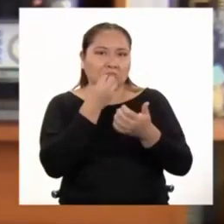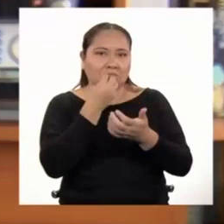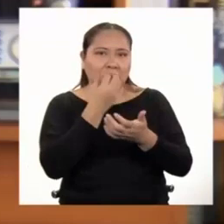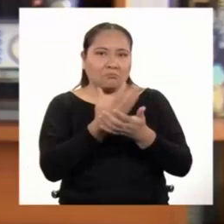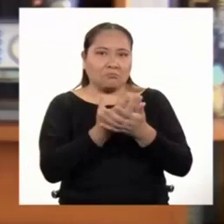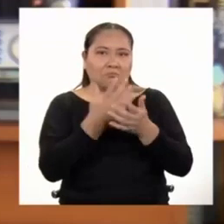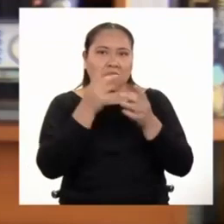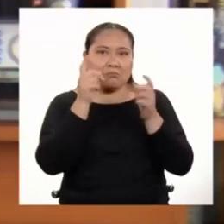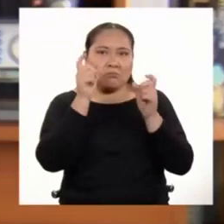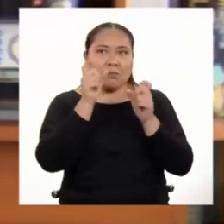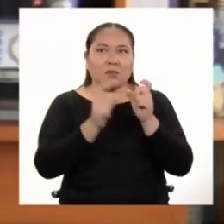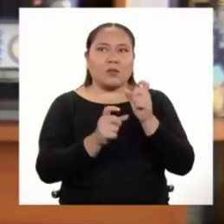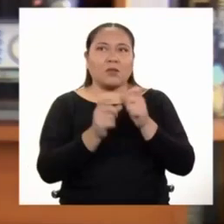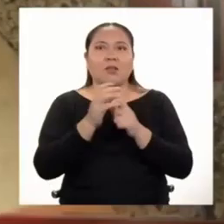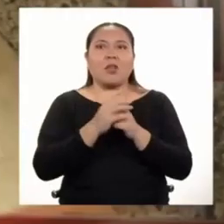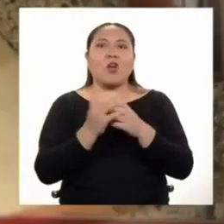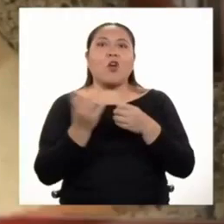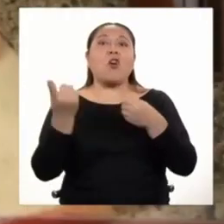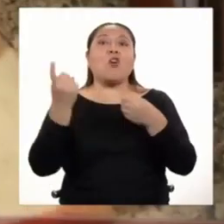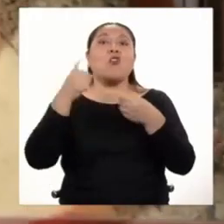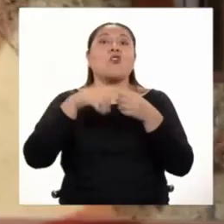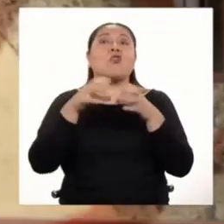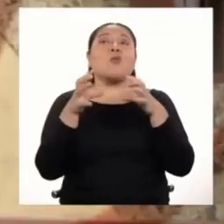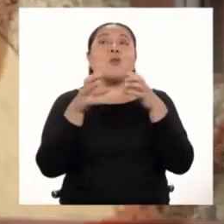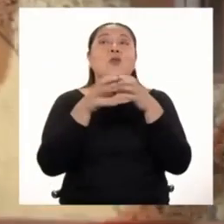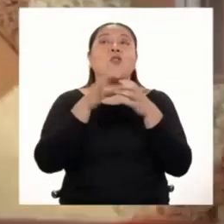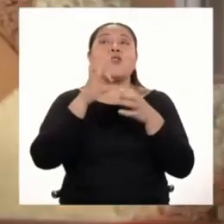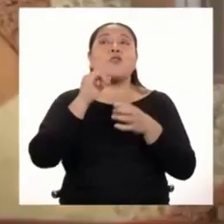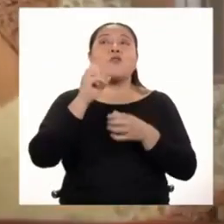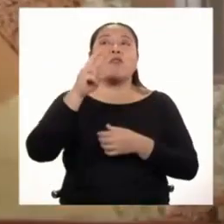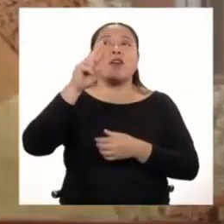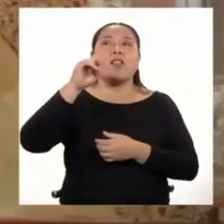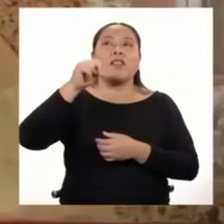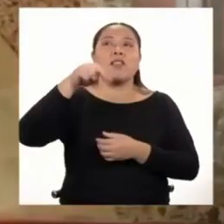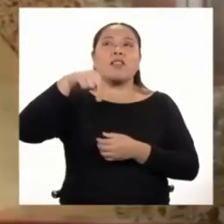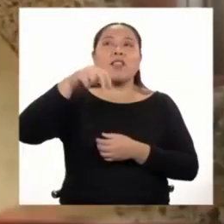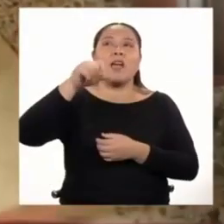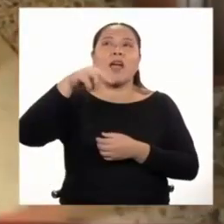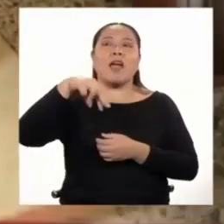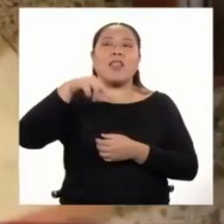miembro del clan de los Fernández, ¿no?